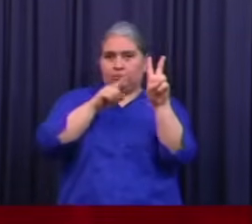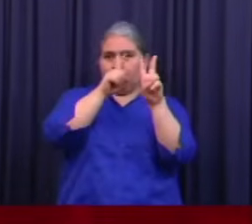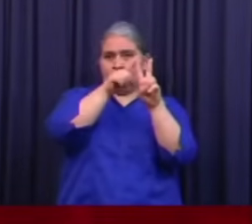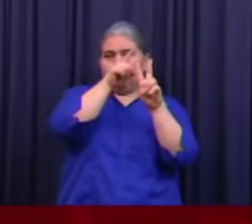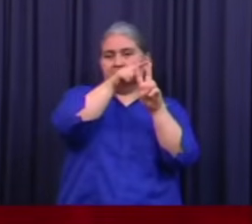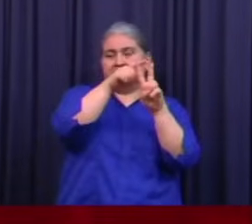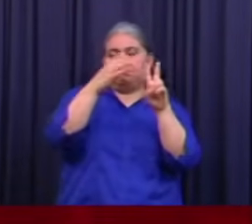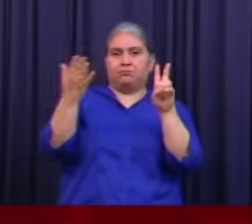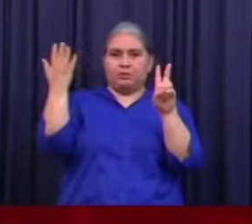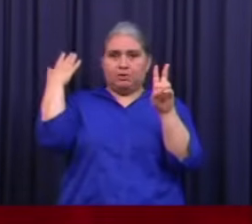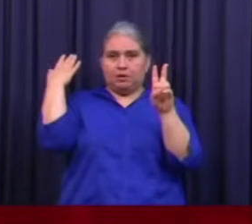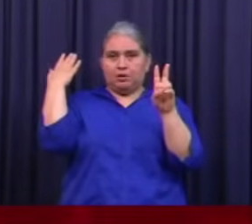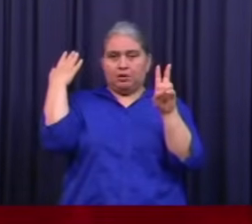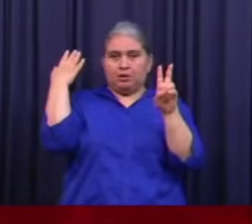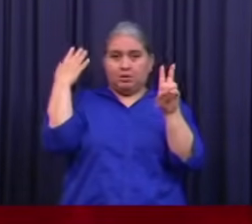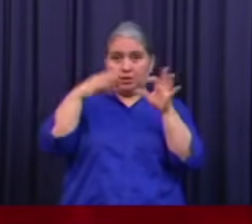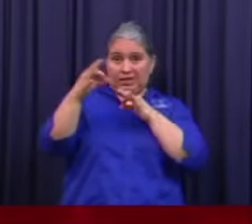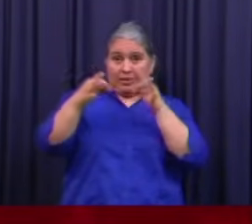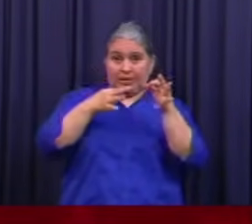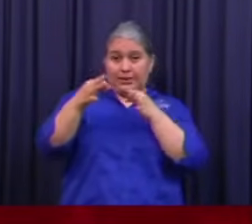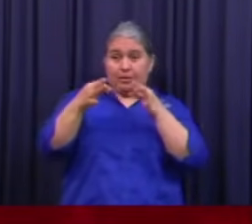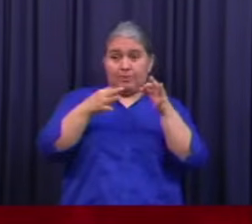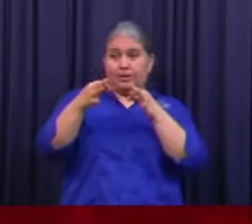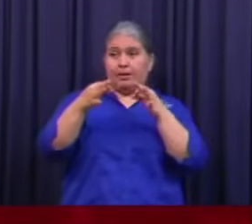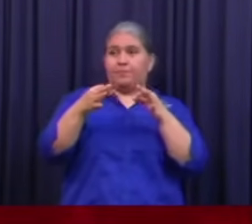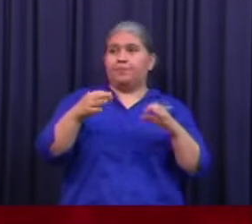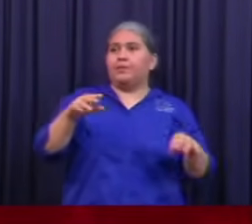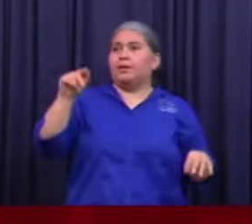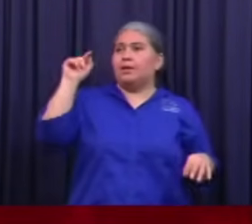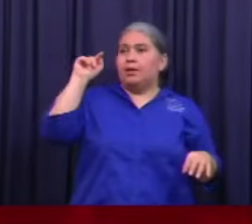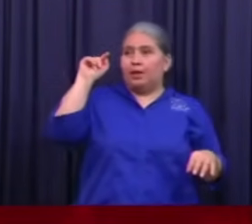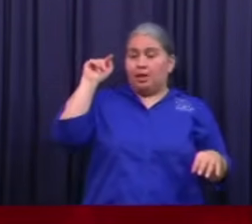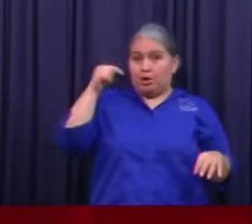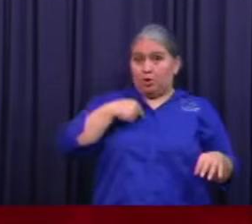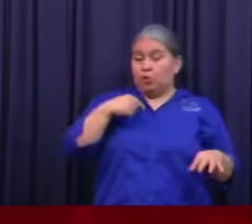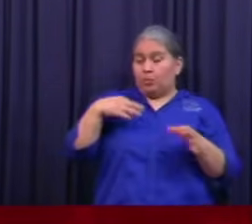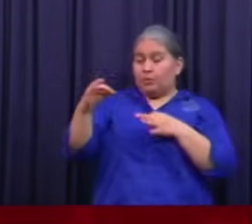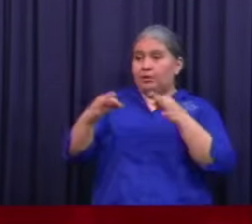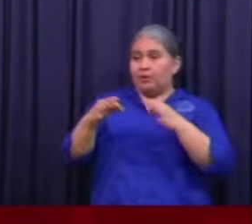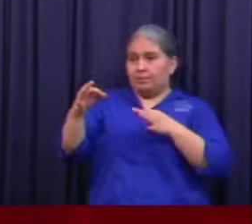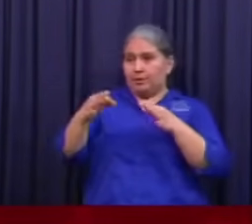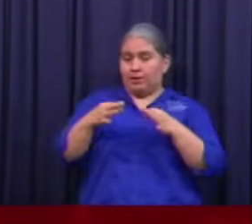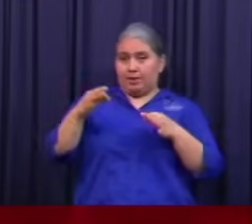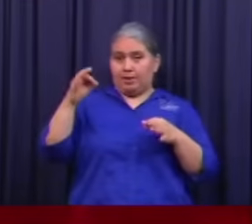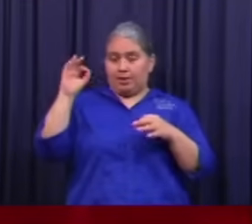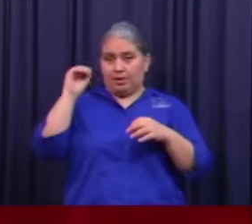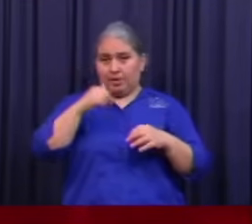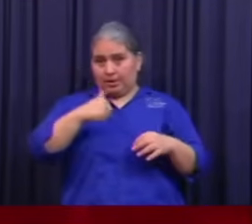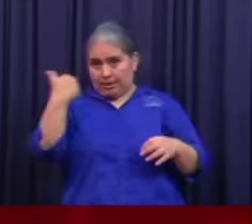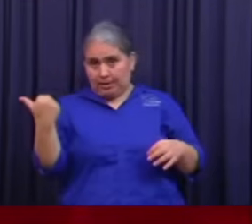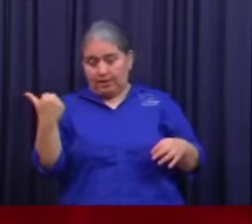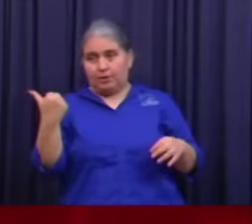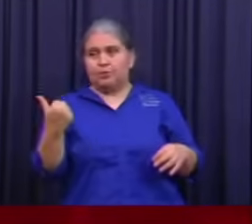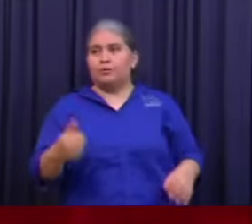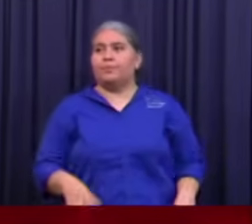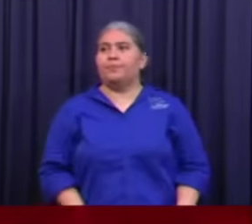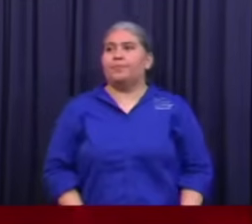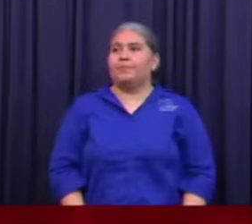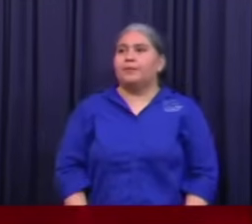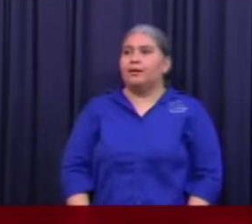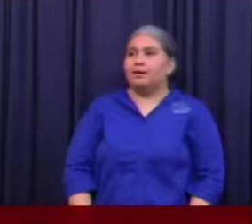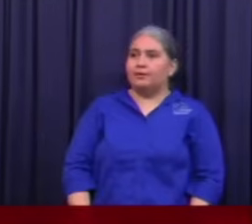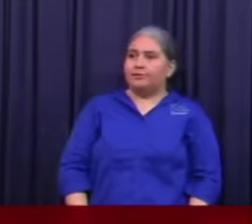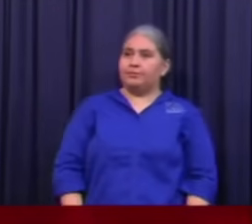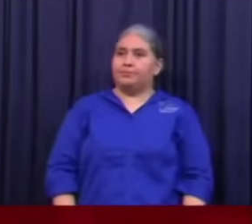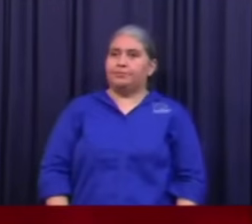dos meses me faltan explicar estos de aquí y ya vamos por el tercer culto y no hay